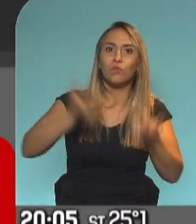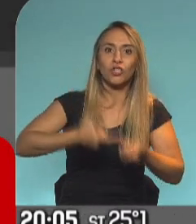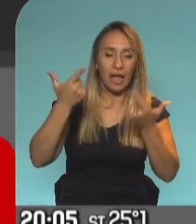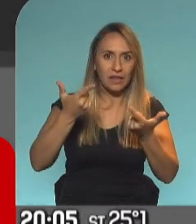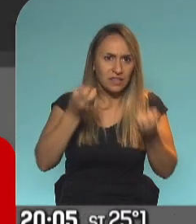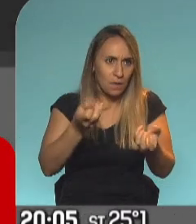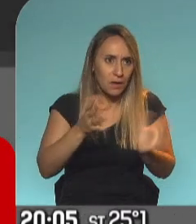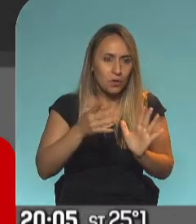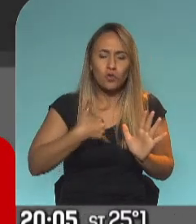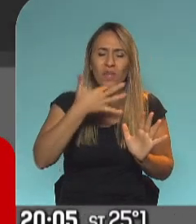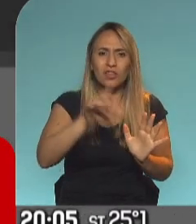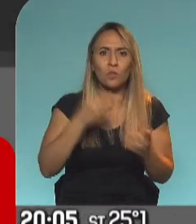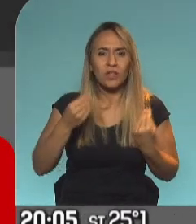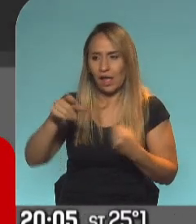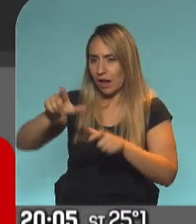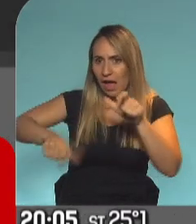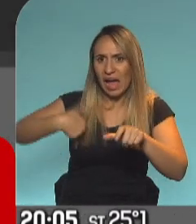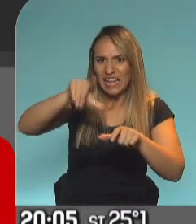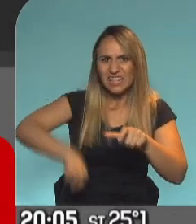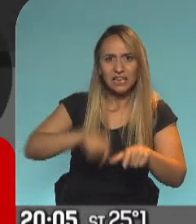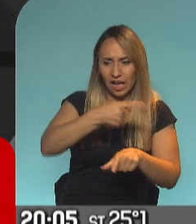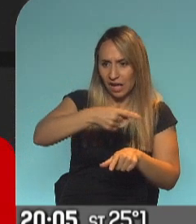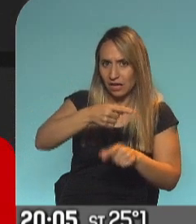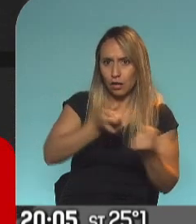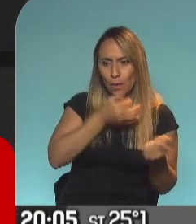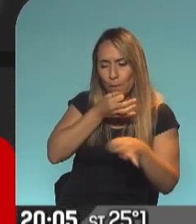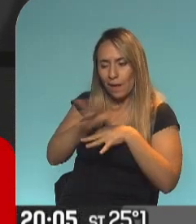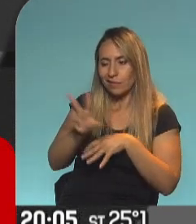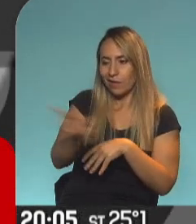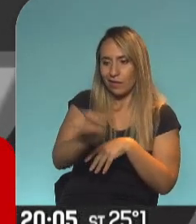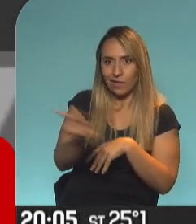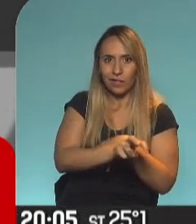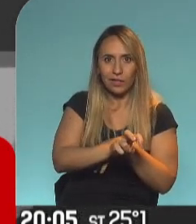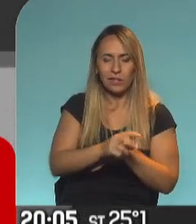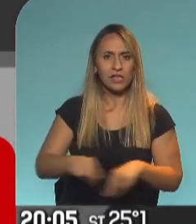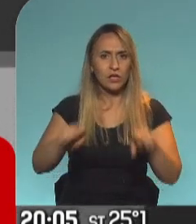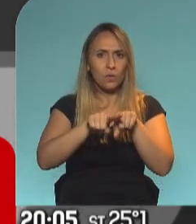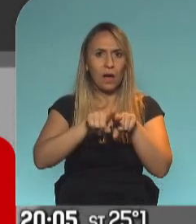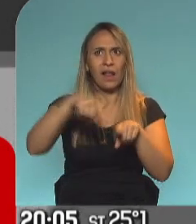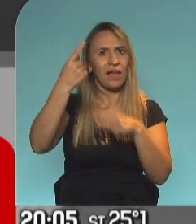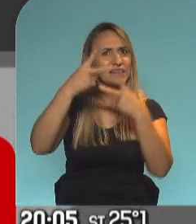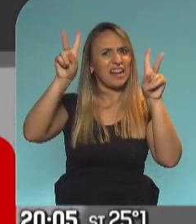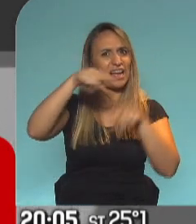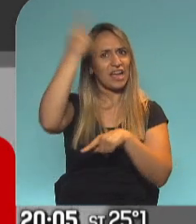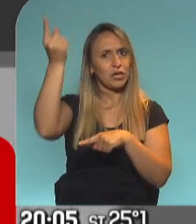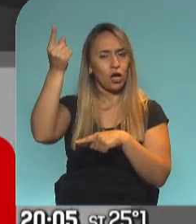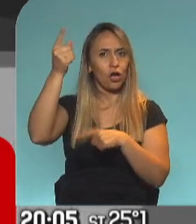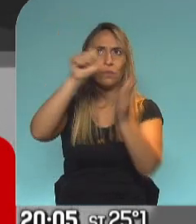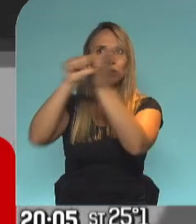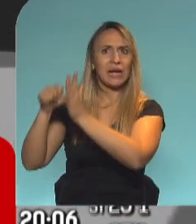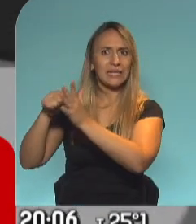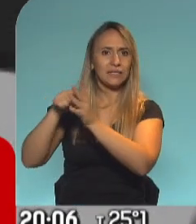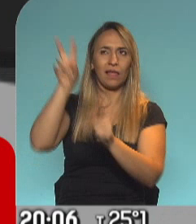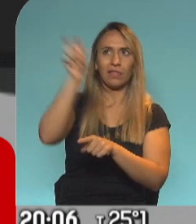los argentinos le tienen que cobrar el maíz del mismo modo que se lo cobran a otro que quiere pagarlo en otro lugar del